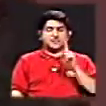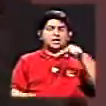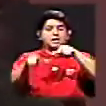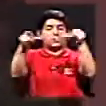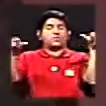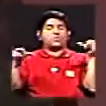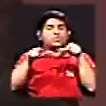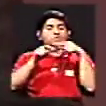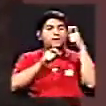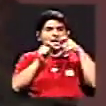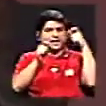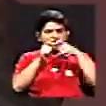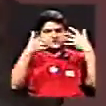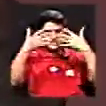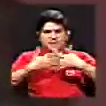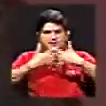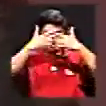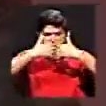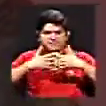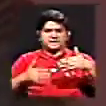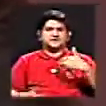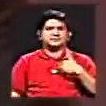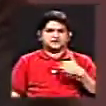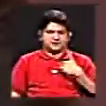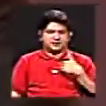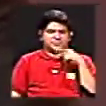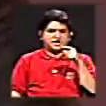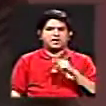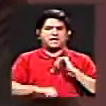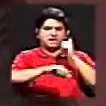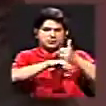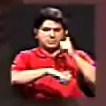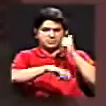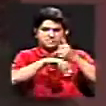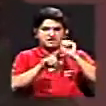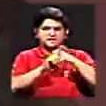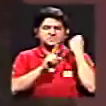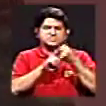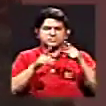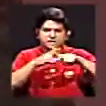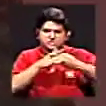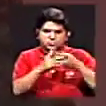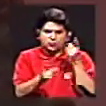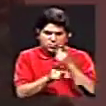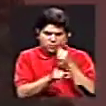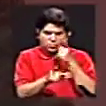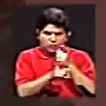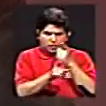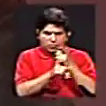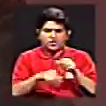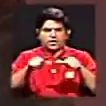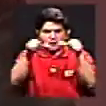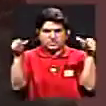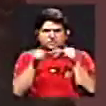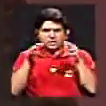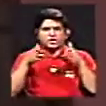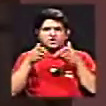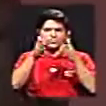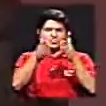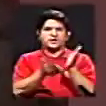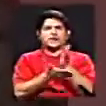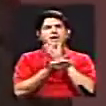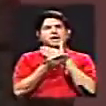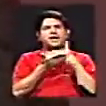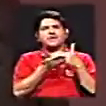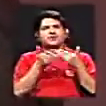zona que una determinada empresa maneja para establecer, digamos, las condiciones de mantenimiento adecuadas de un sector de carreteras, hay